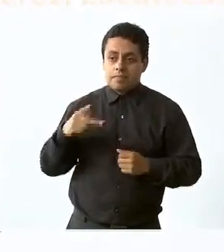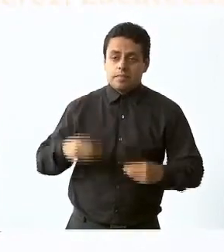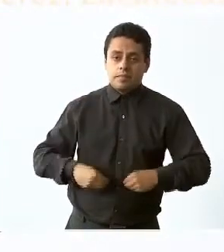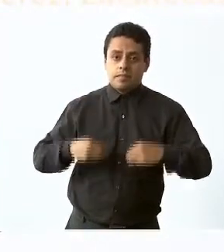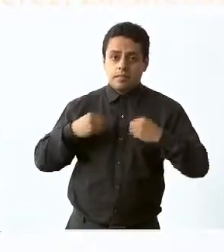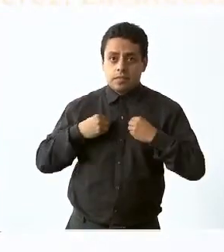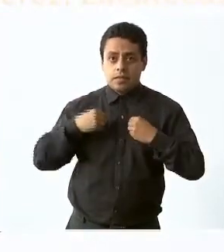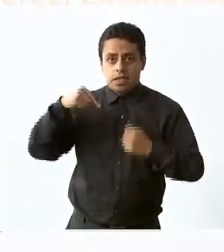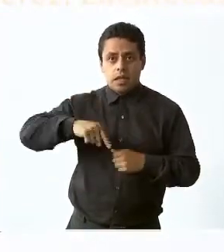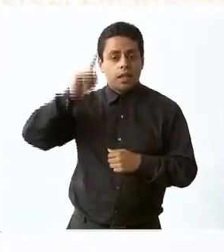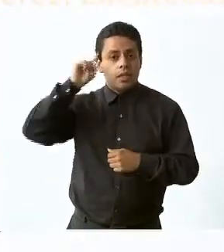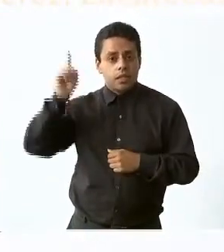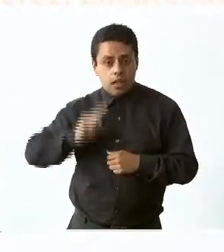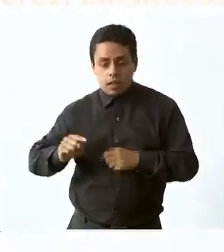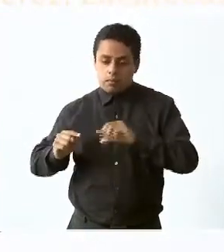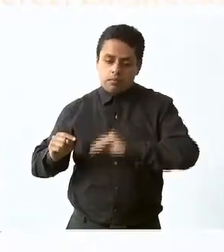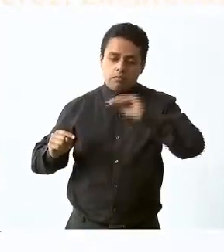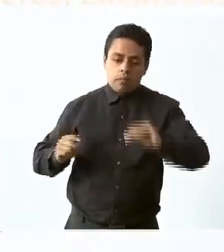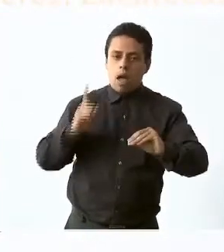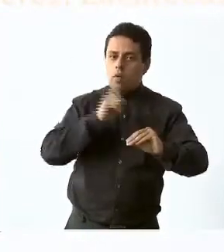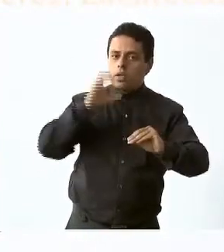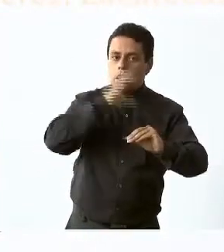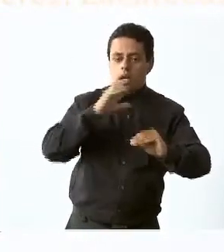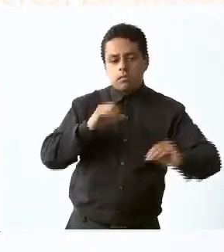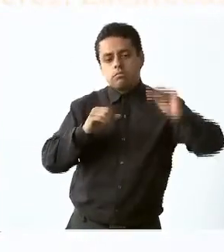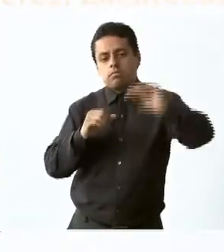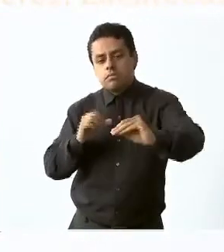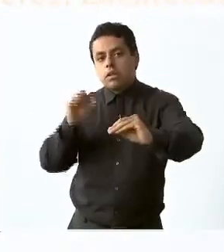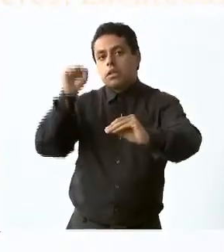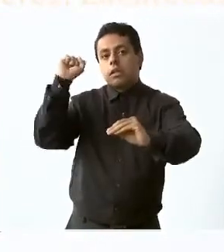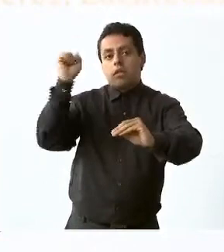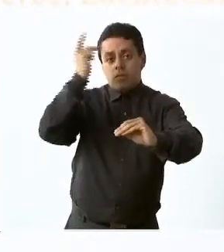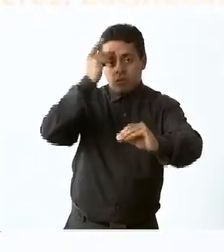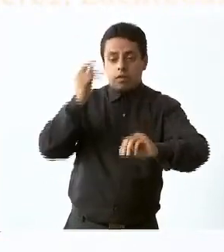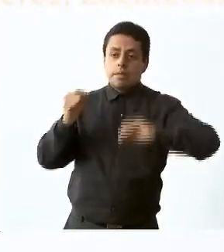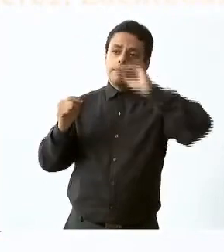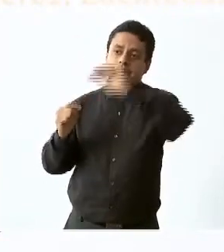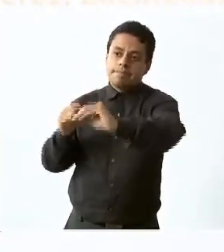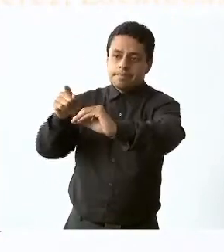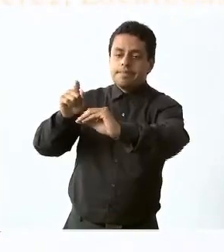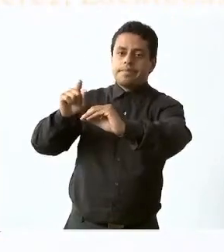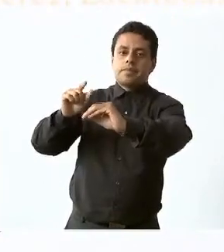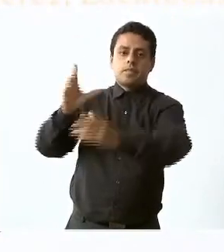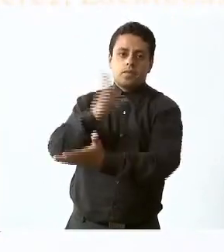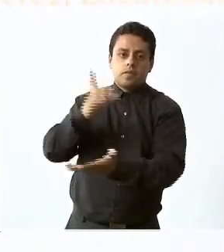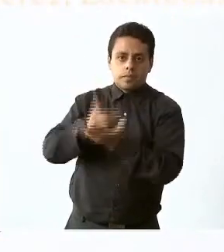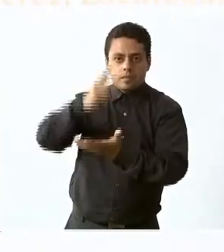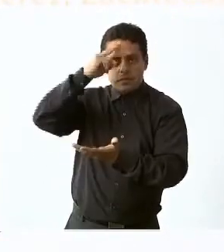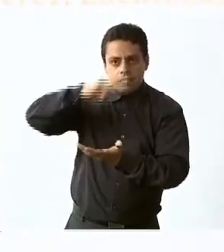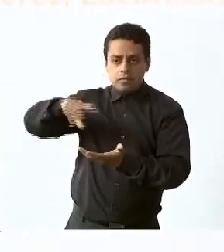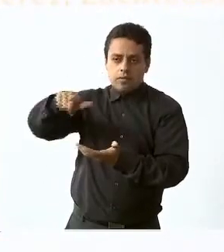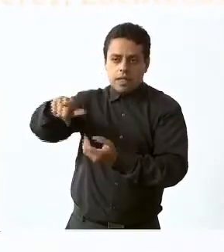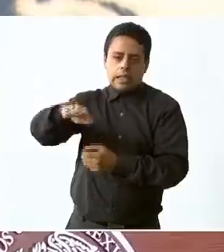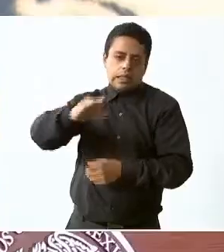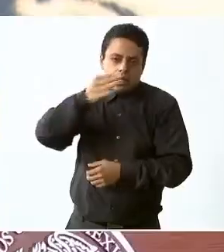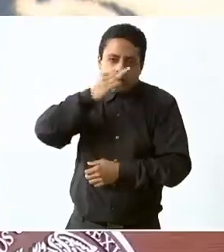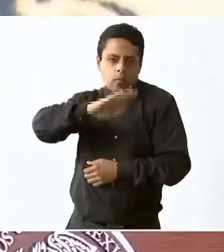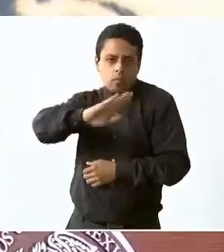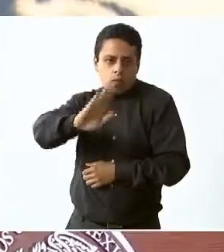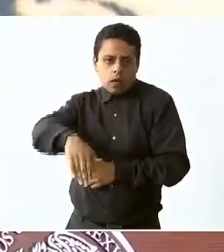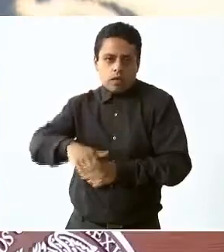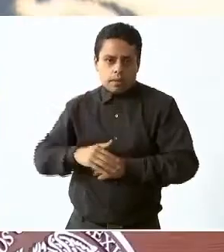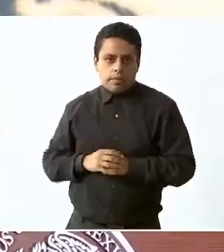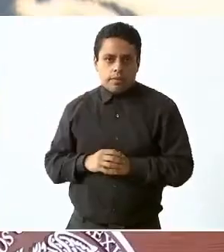entre Zacatecas, Aguascalientes, San Luis Potosí y la Ciudad de México, donde vivió sus últimos años, aunque